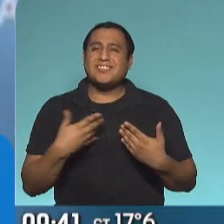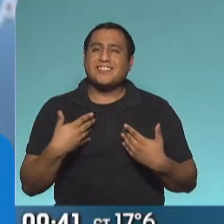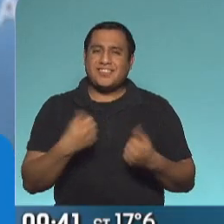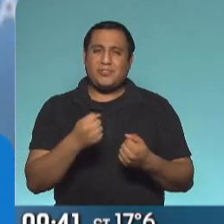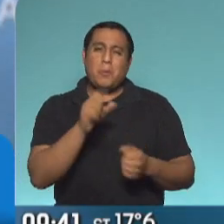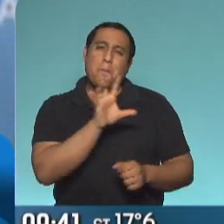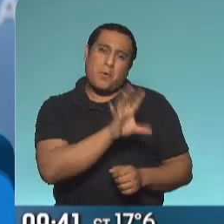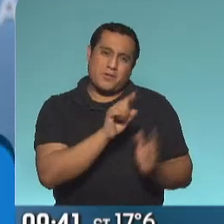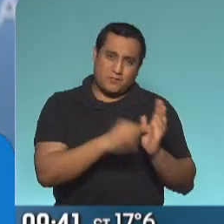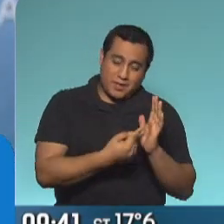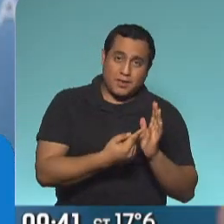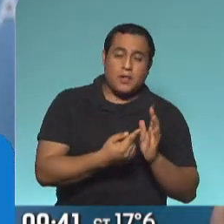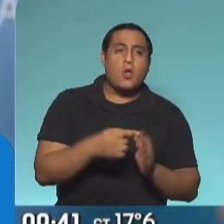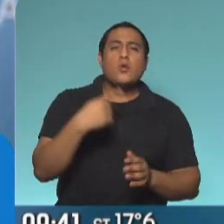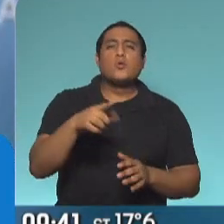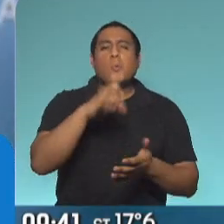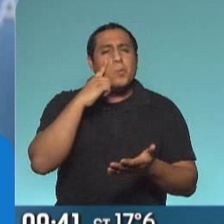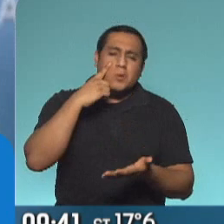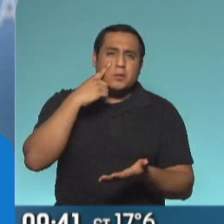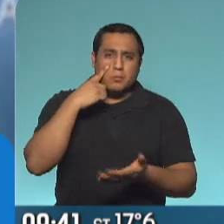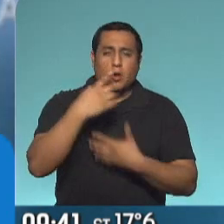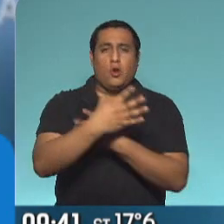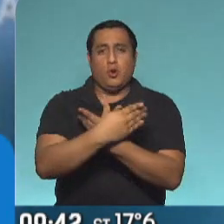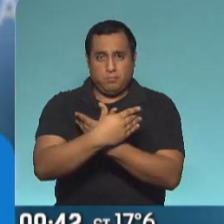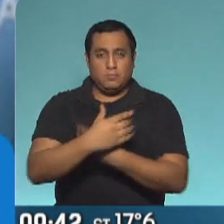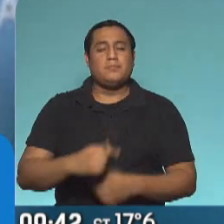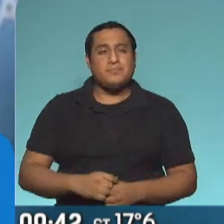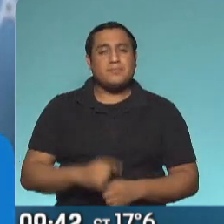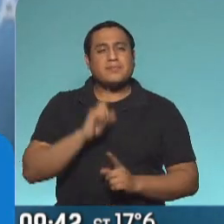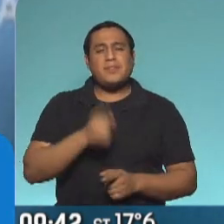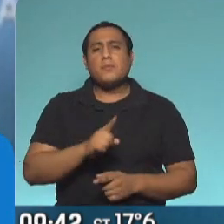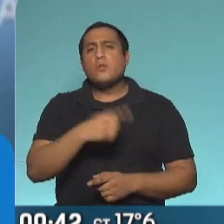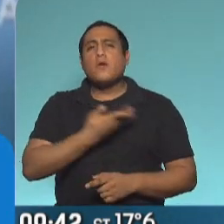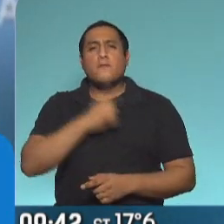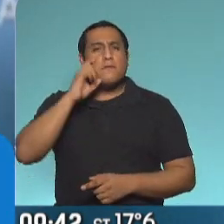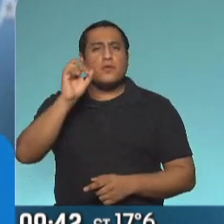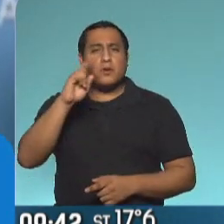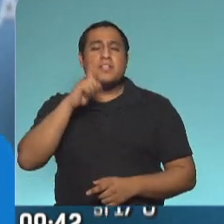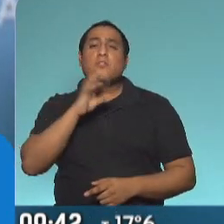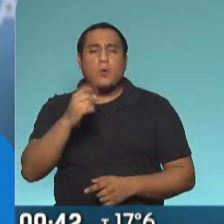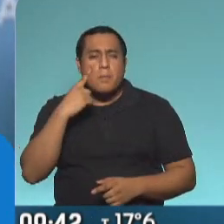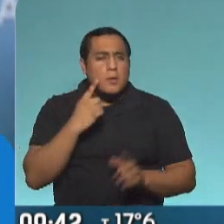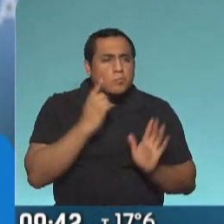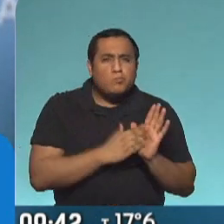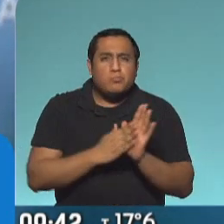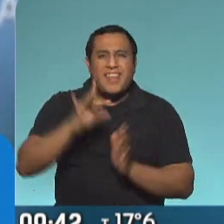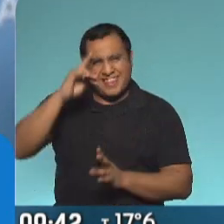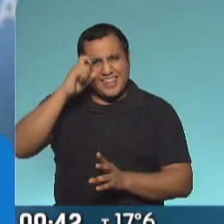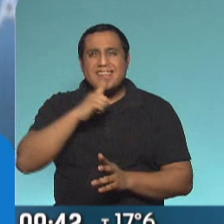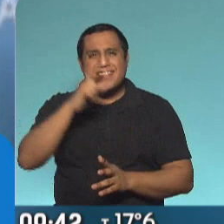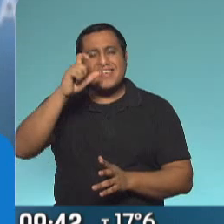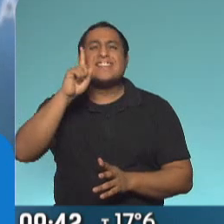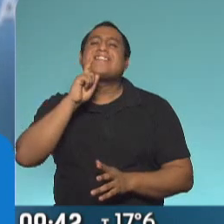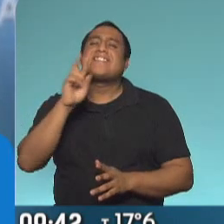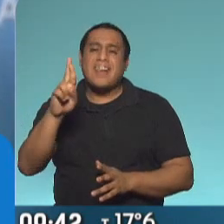de buenos aires y el municipio de lomas de zamora en fiorito en el barrio de la cava en un operativo detectar con un compromiso inmenso